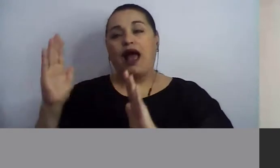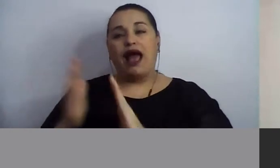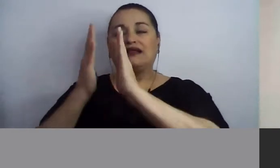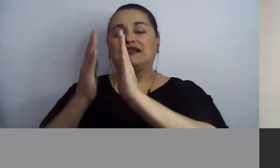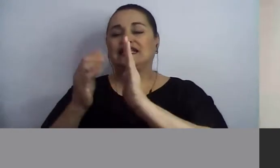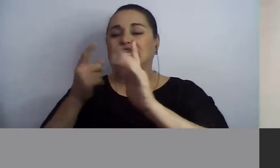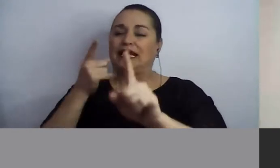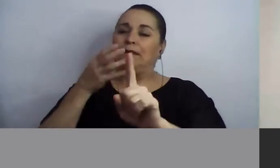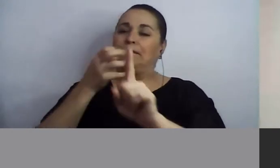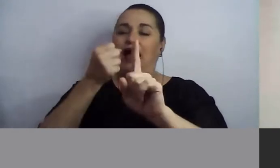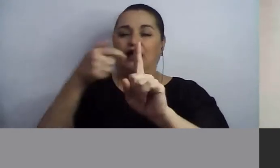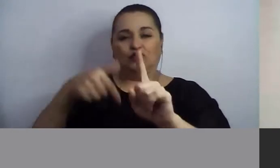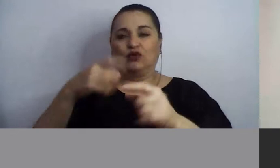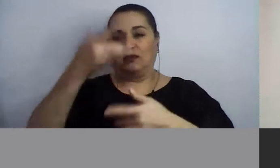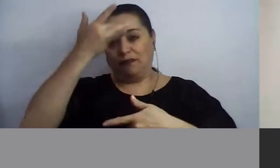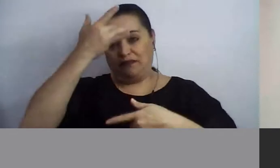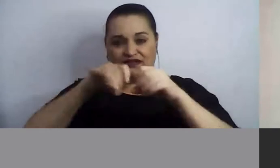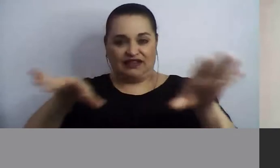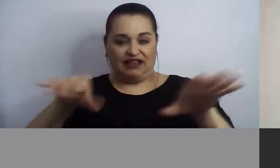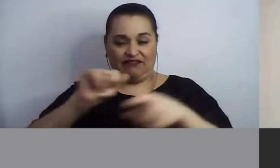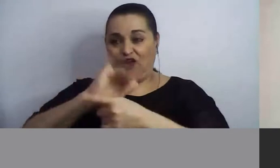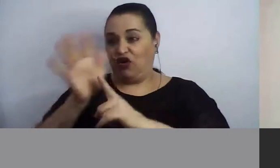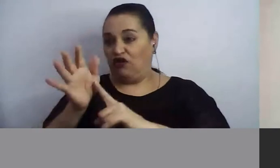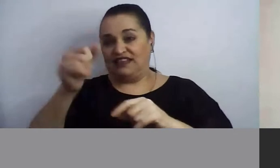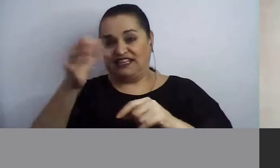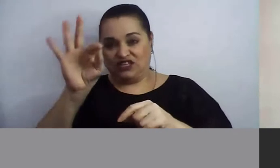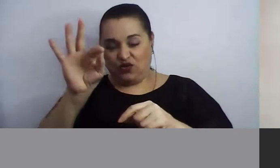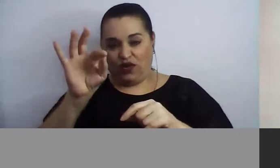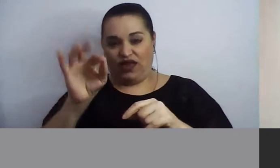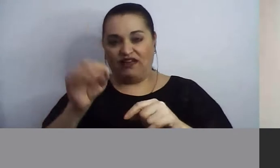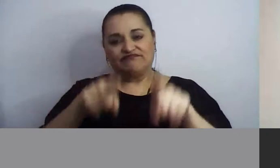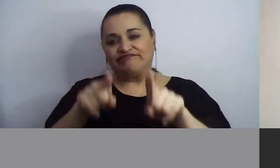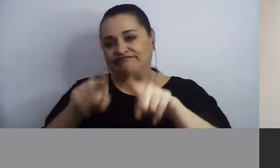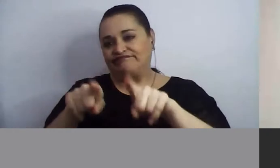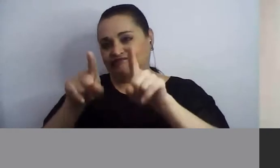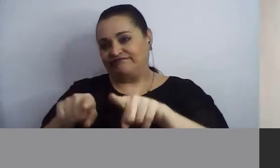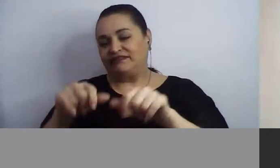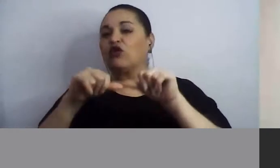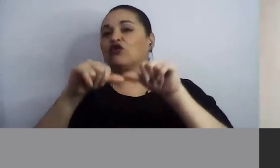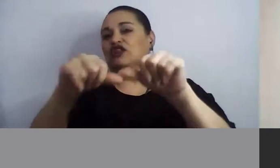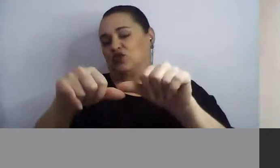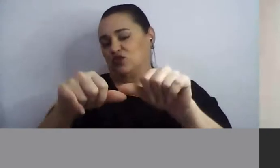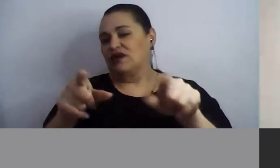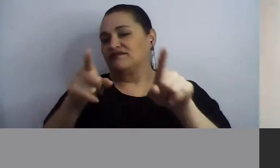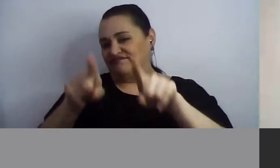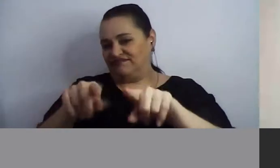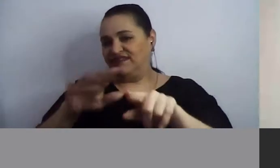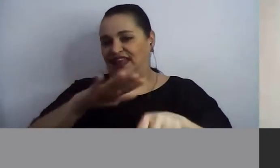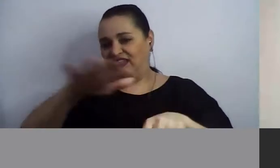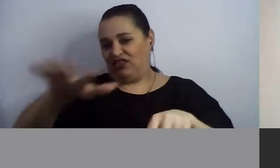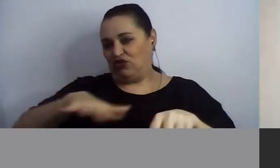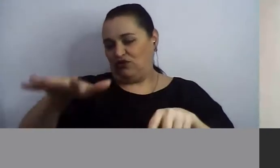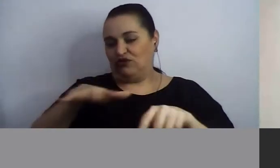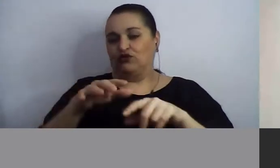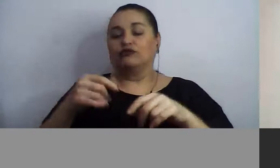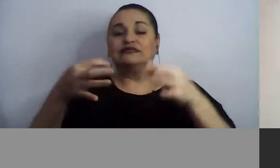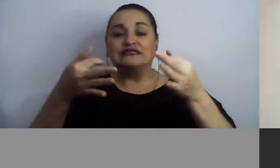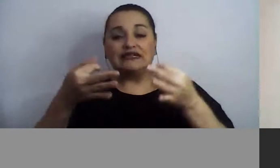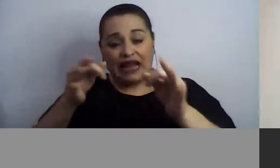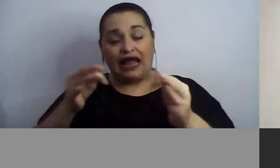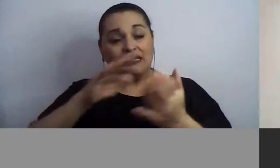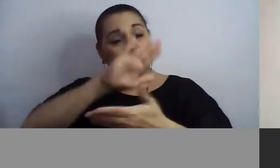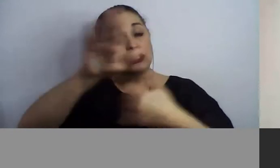impactos que la actual pandemia por COVID-19 ha generado y continúa generando en nuestro entorno. Se trata de